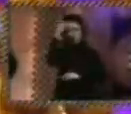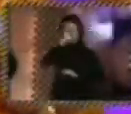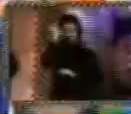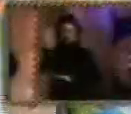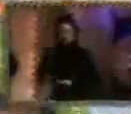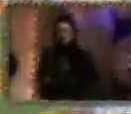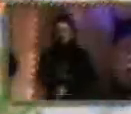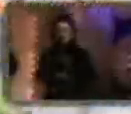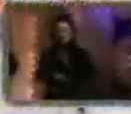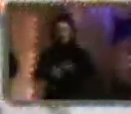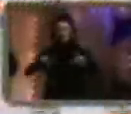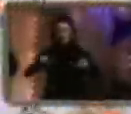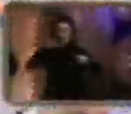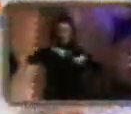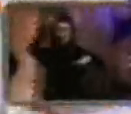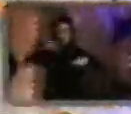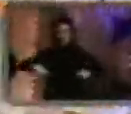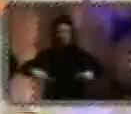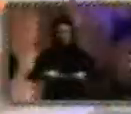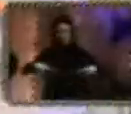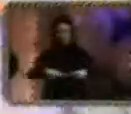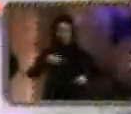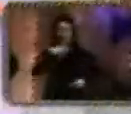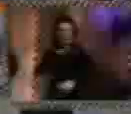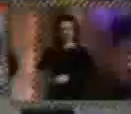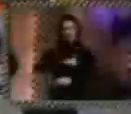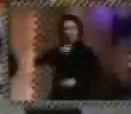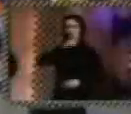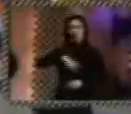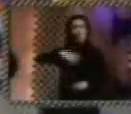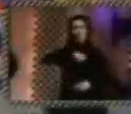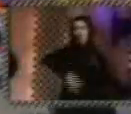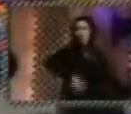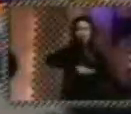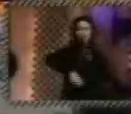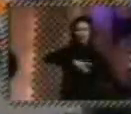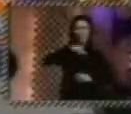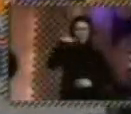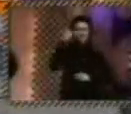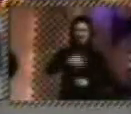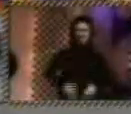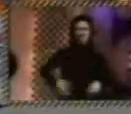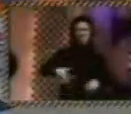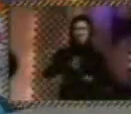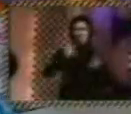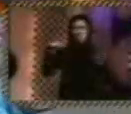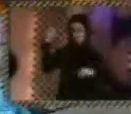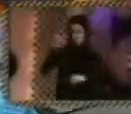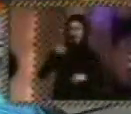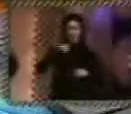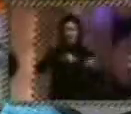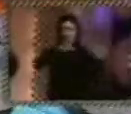son como las pulgas que no me dejan vivir. Yo vine aquí a disfrutar, pero me tendré